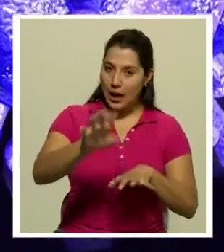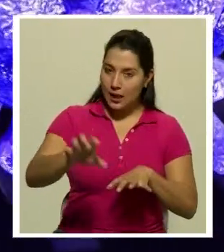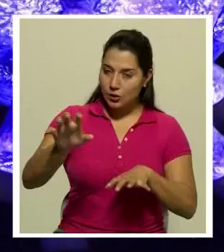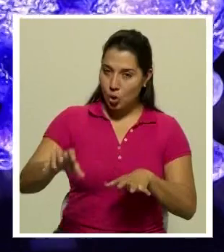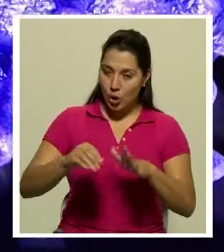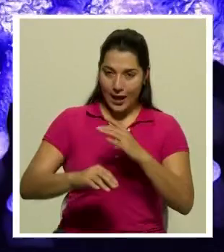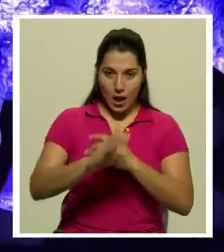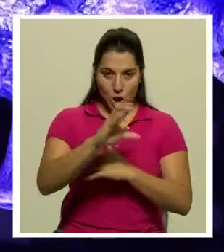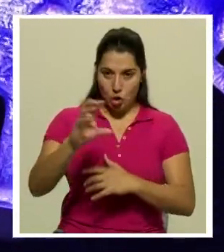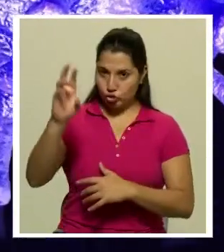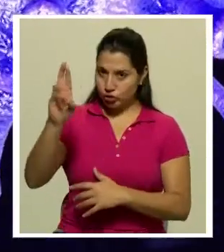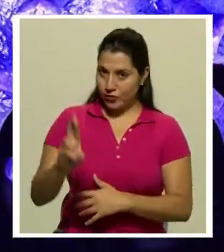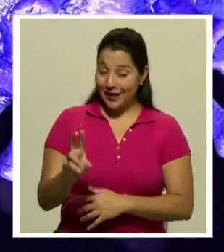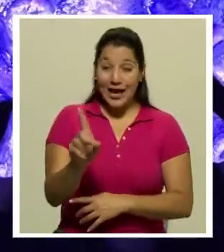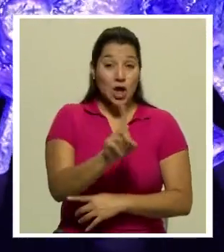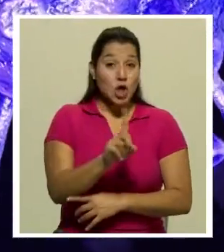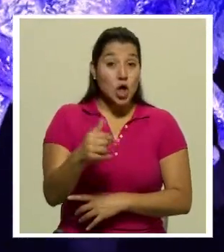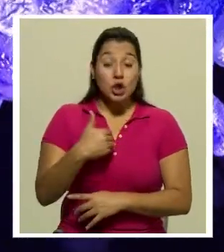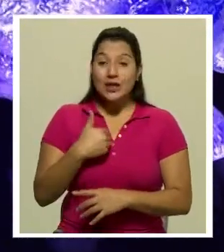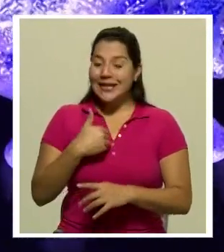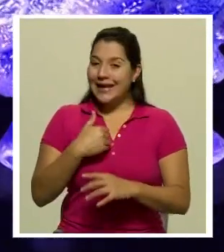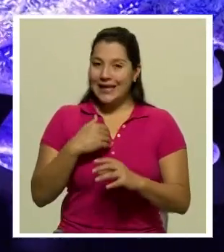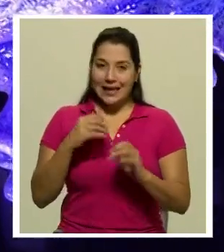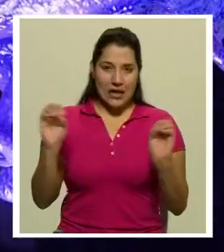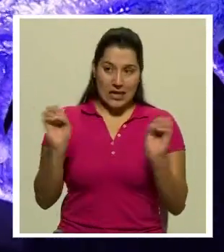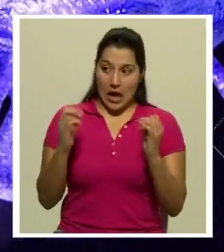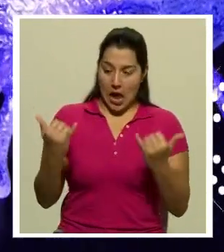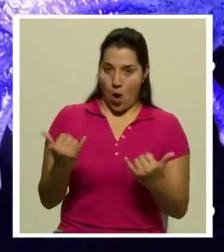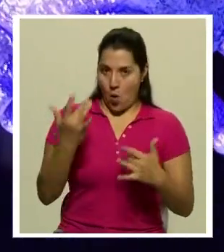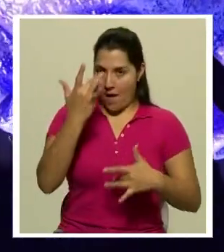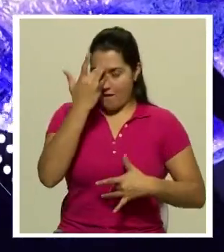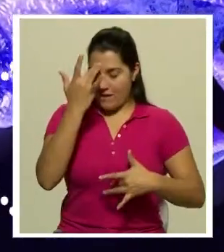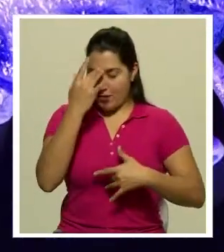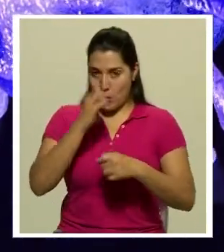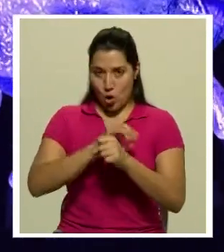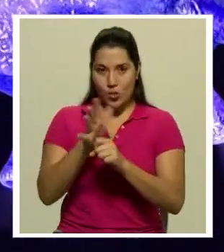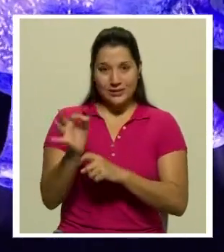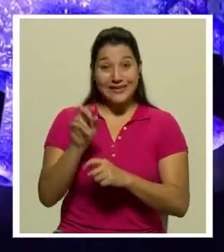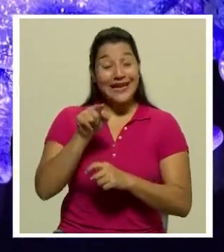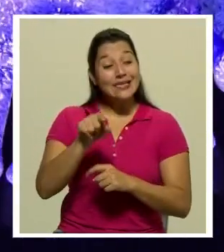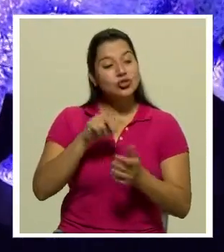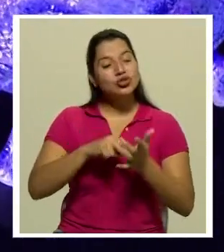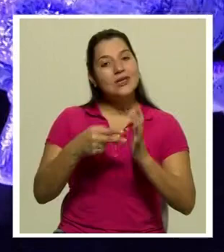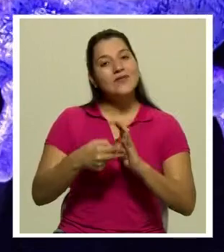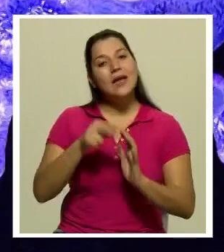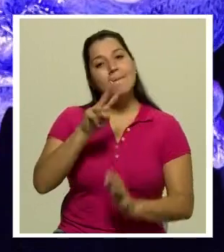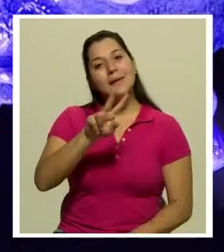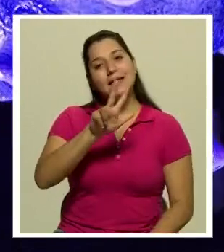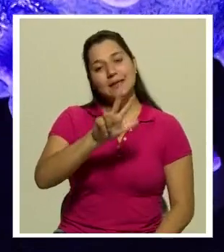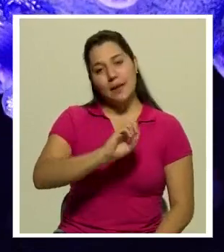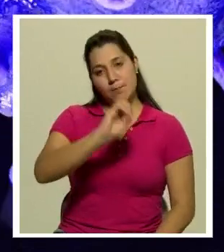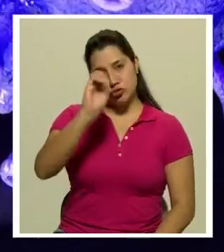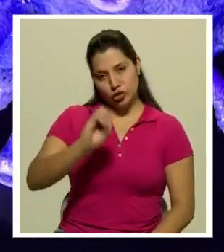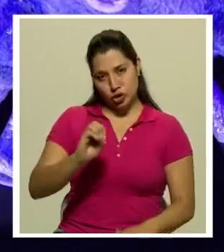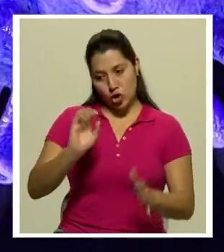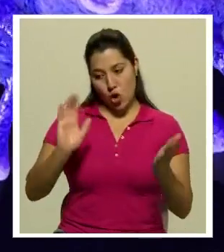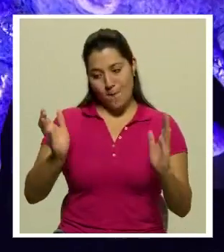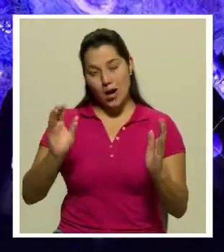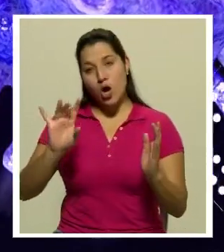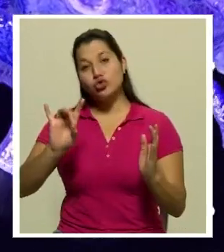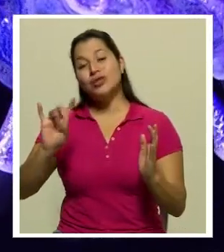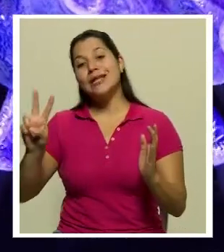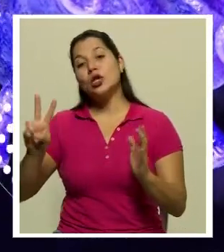no tienen casos de COVID-19. Esto representa un 23% de los 82 cantones de Costa